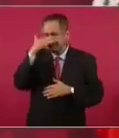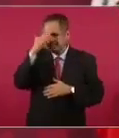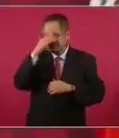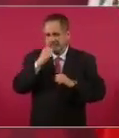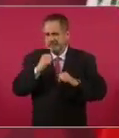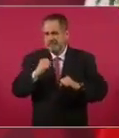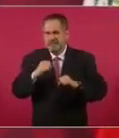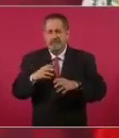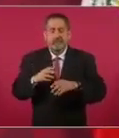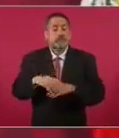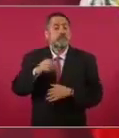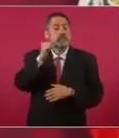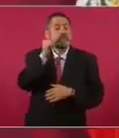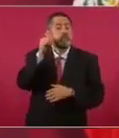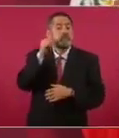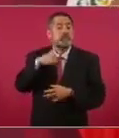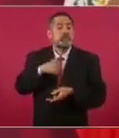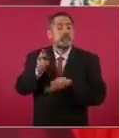Y una cosa que le dije ayer